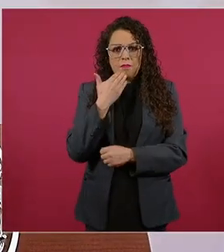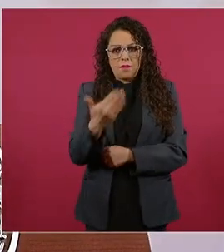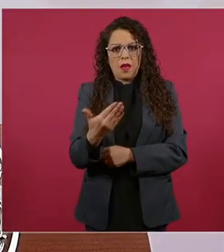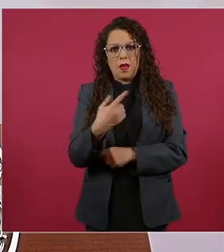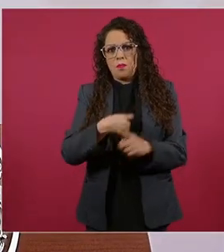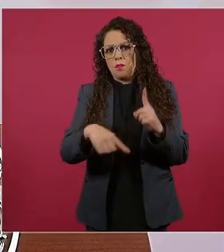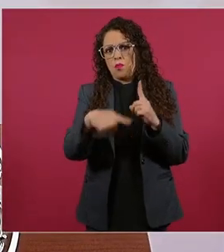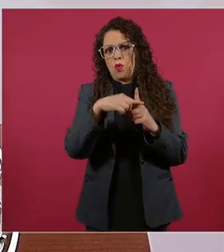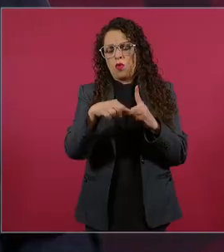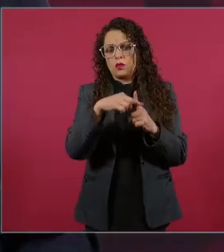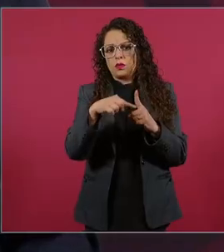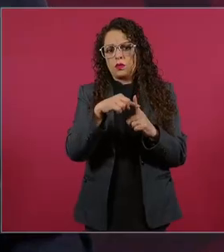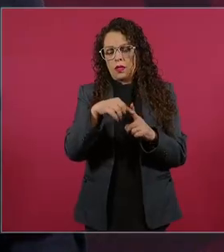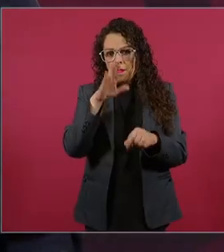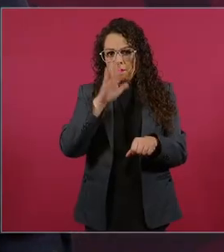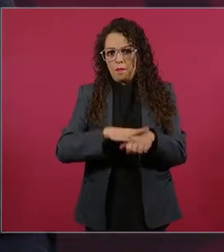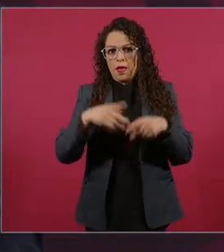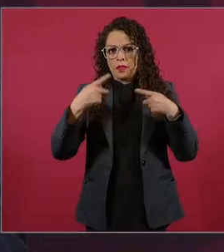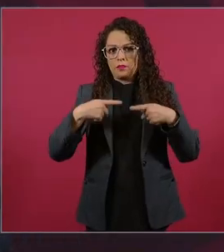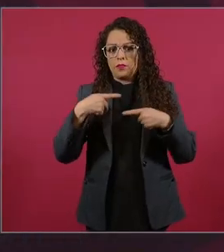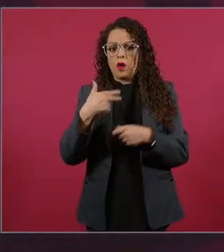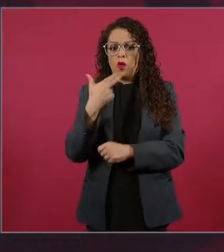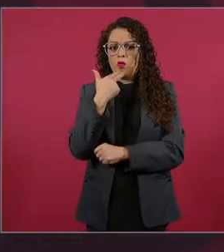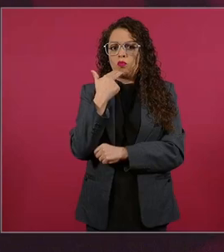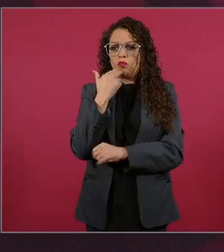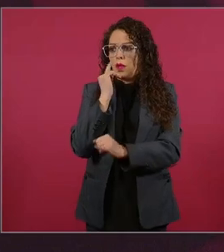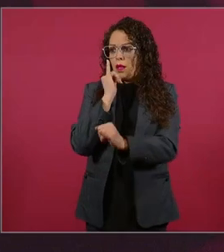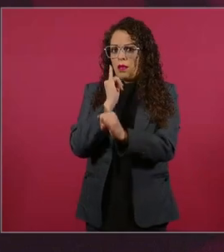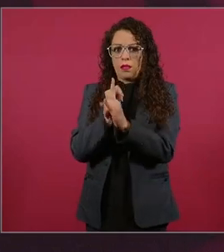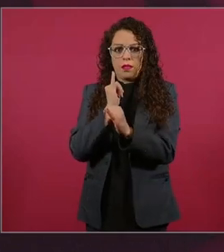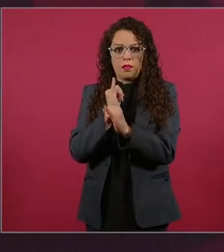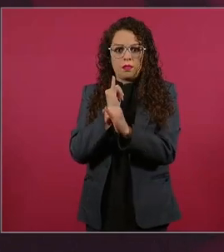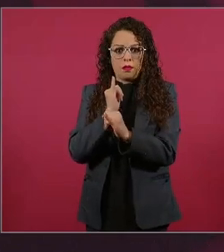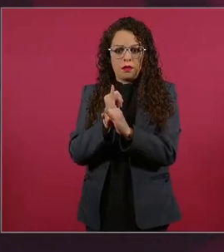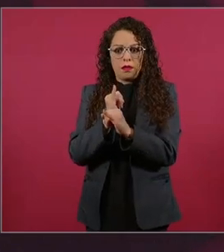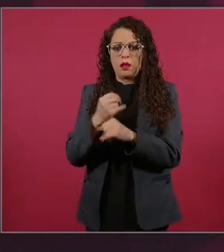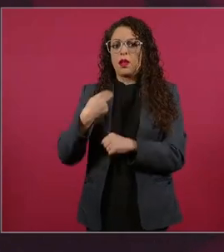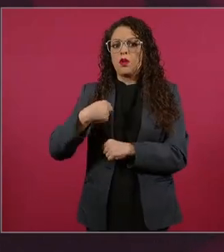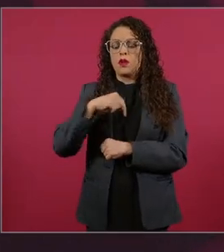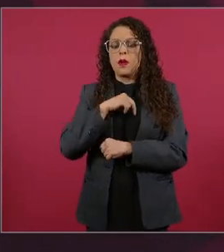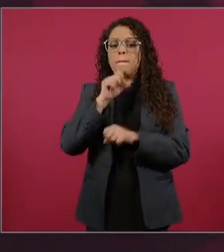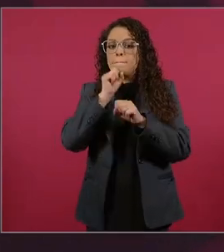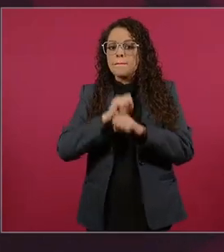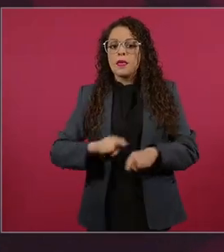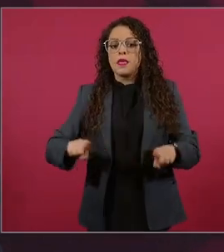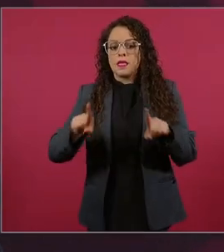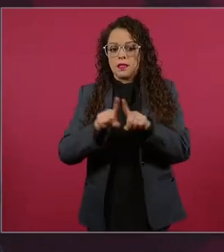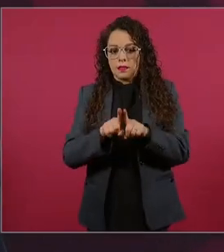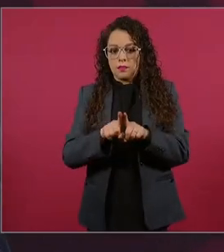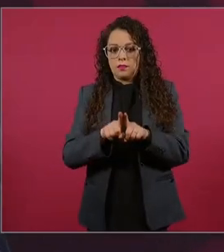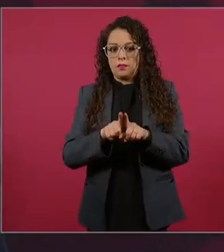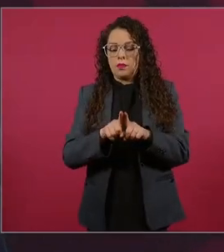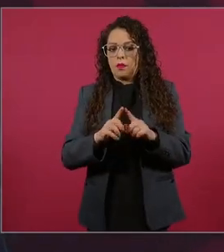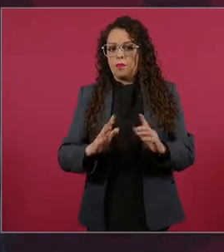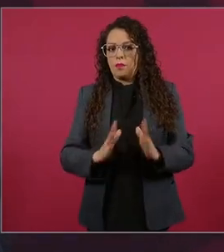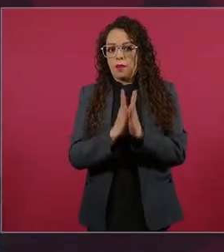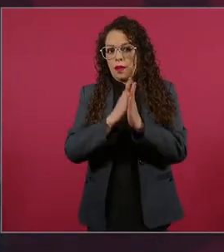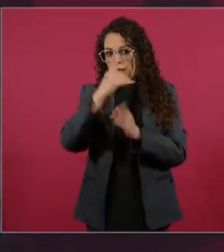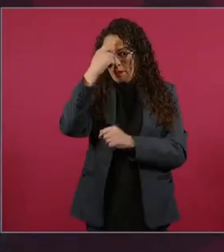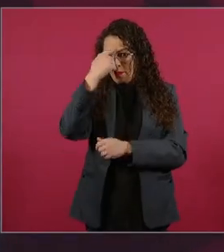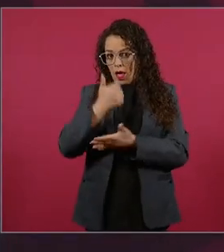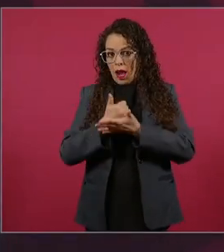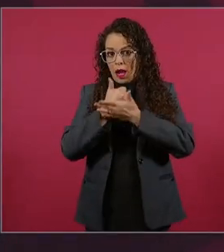lo celebramos. Nosotros estamos participando para que llegue el Internet